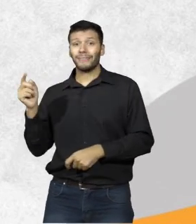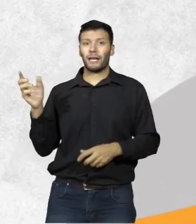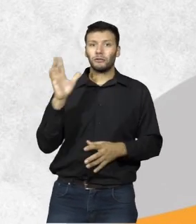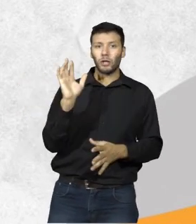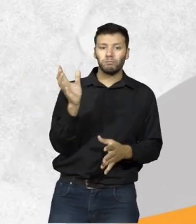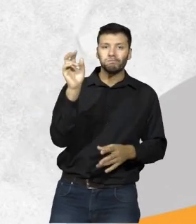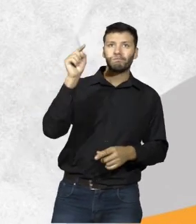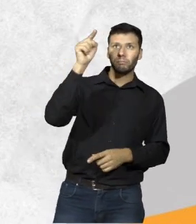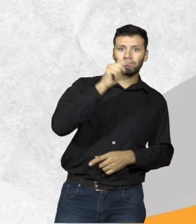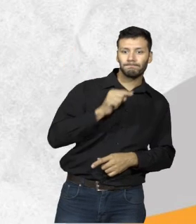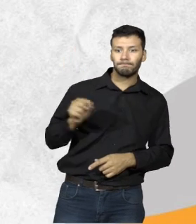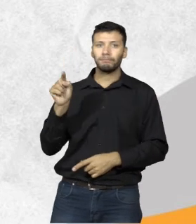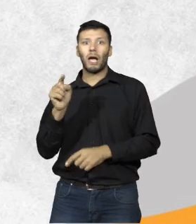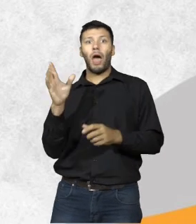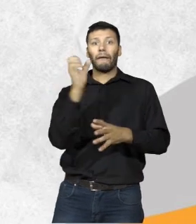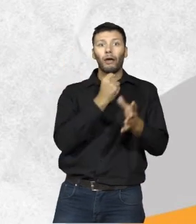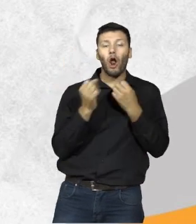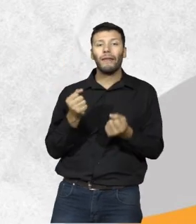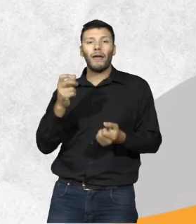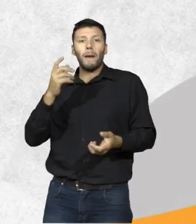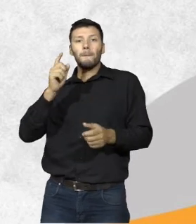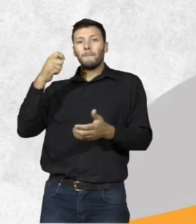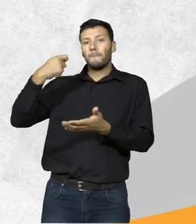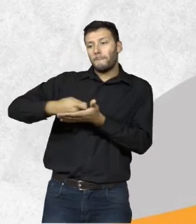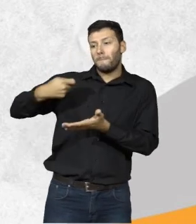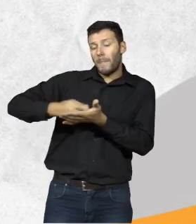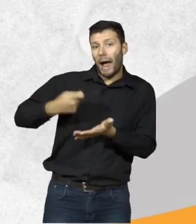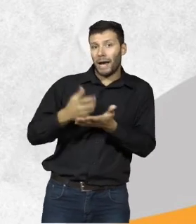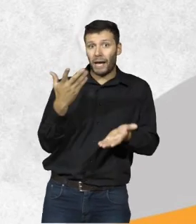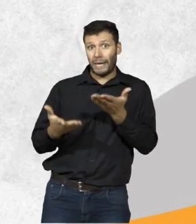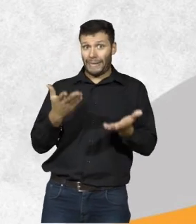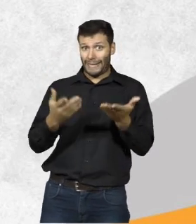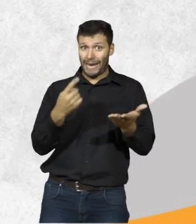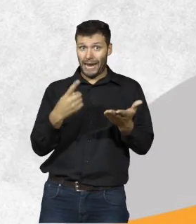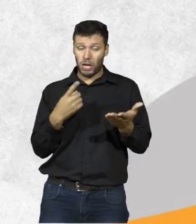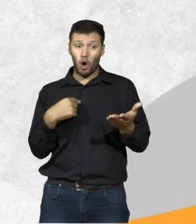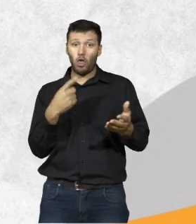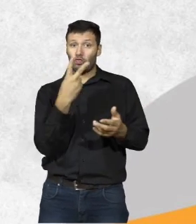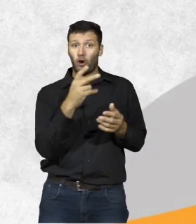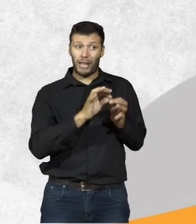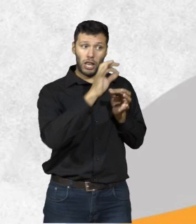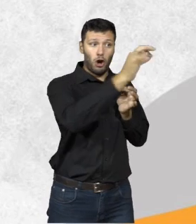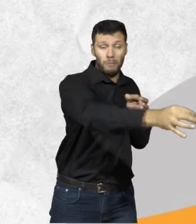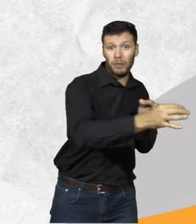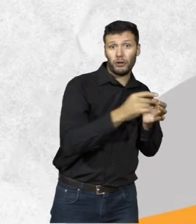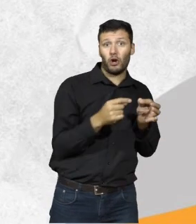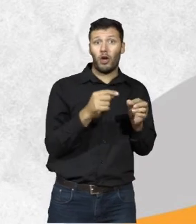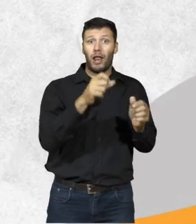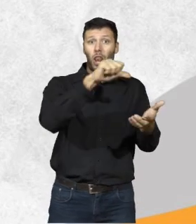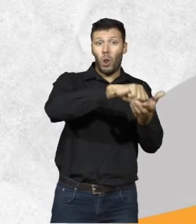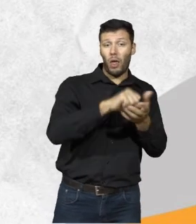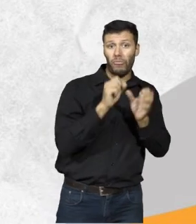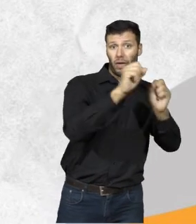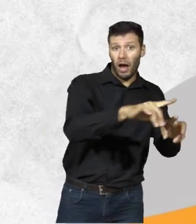lo mismo por kilo tratado el que está a 2 kilómetros de la planta que el que está a 400 kilómetros de la planta.